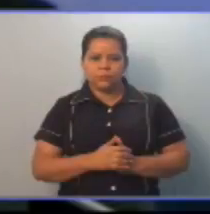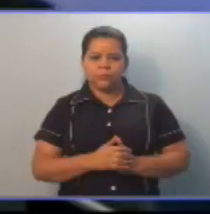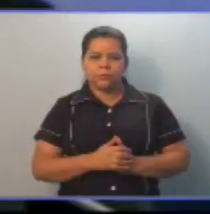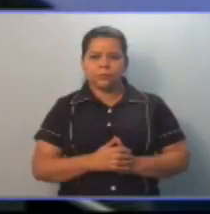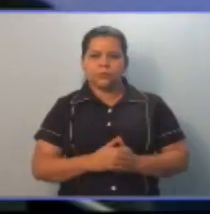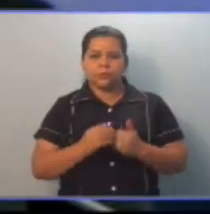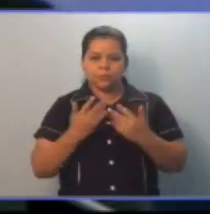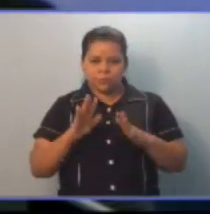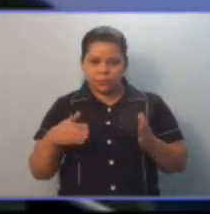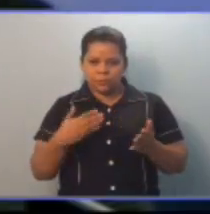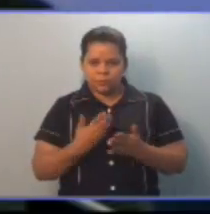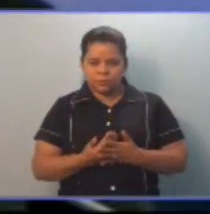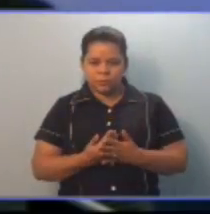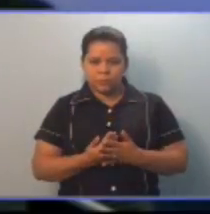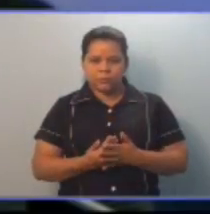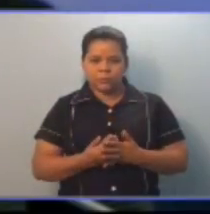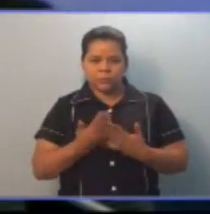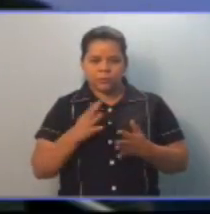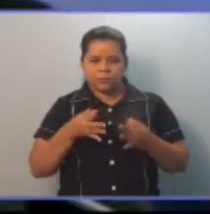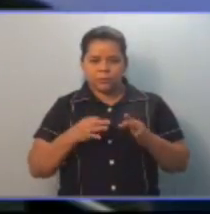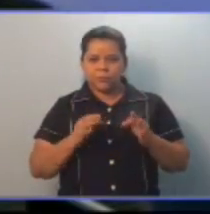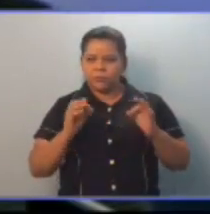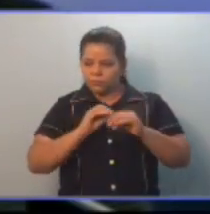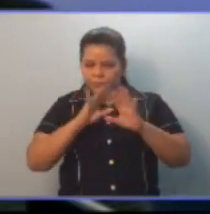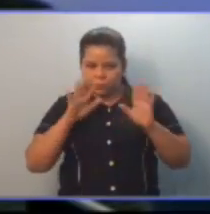ser interpretados en forma restrictiva o en forma extensiva.